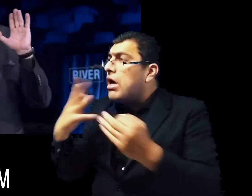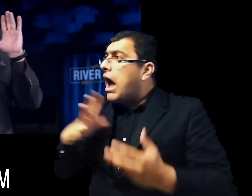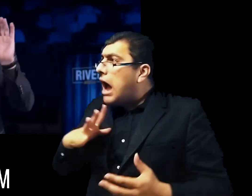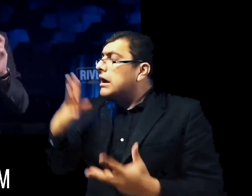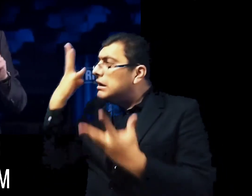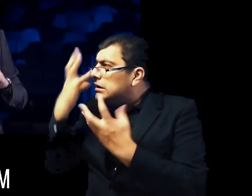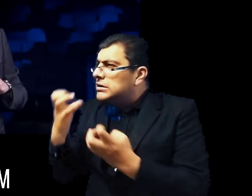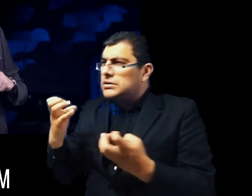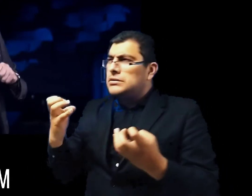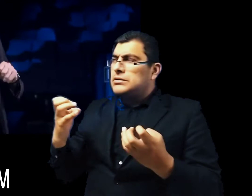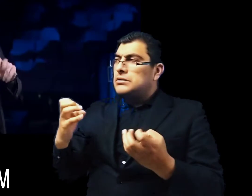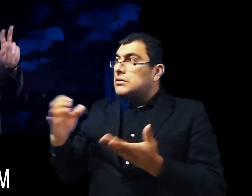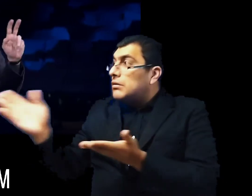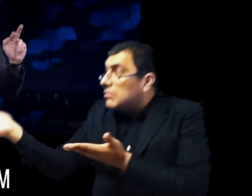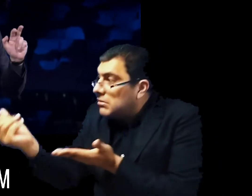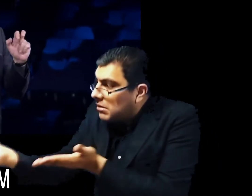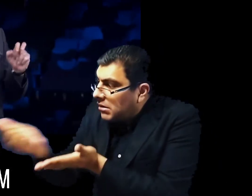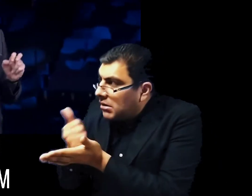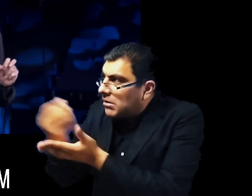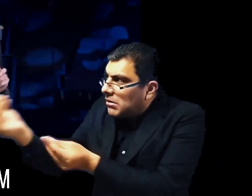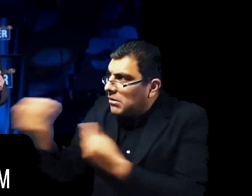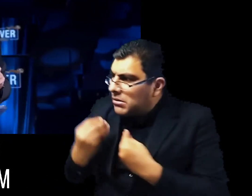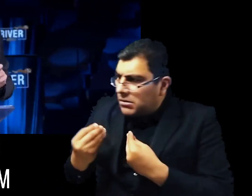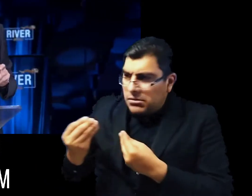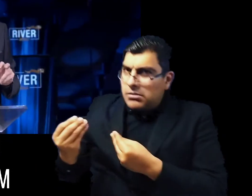que no pudo obtener su grano de arroz mágico.